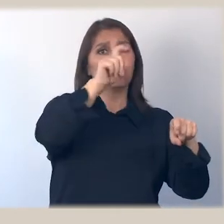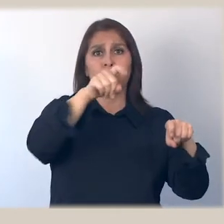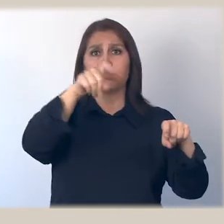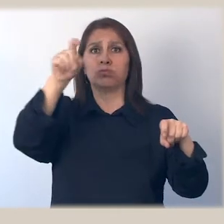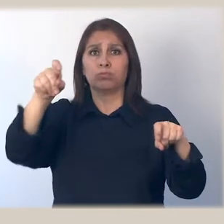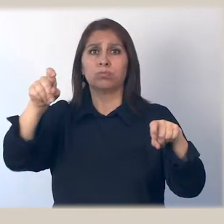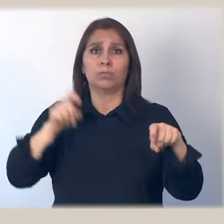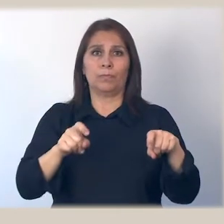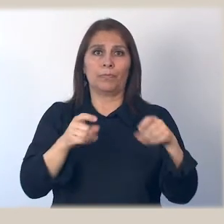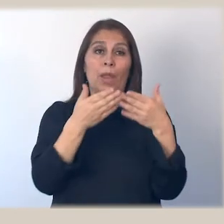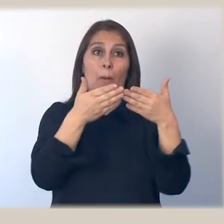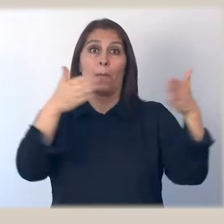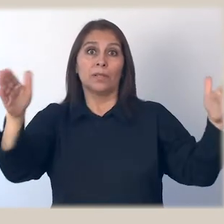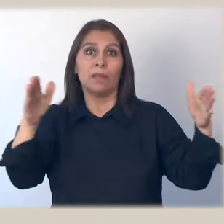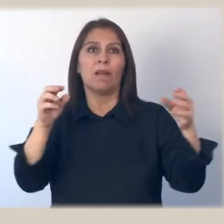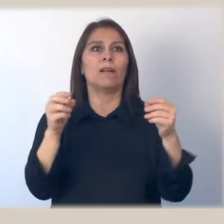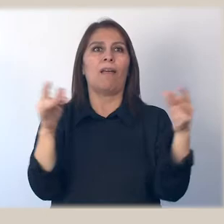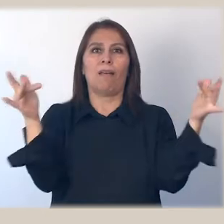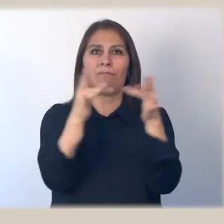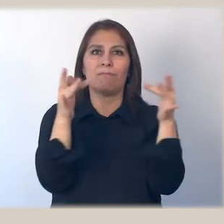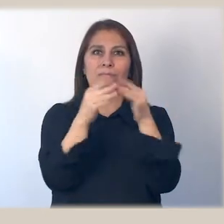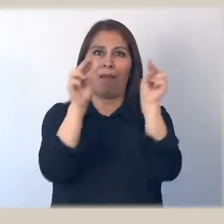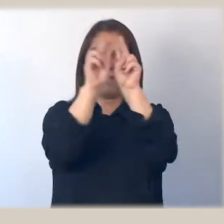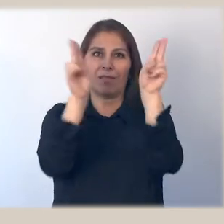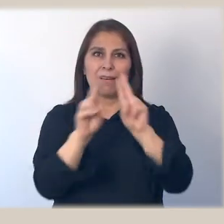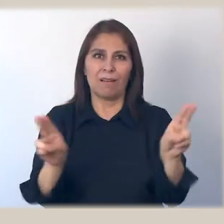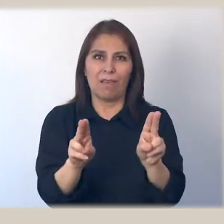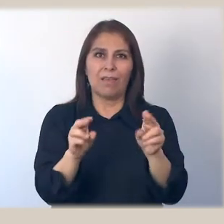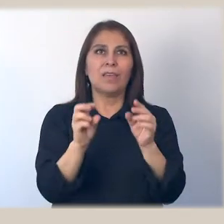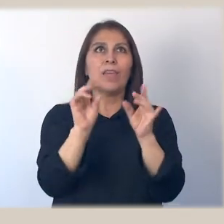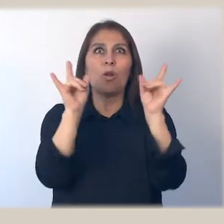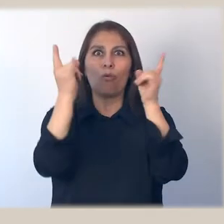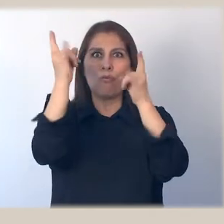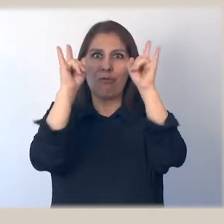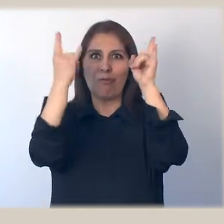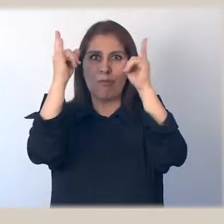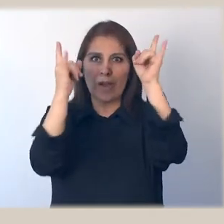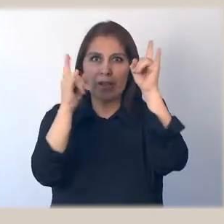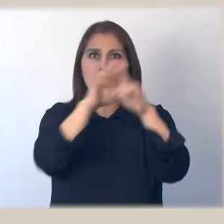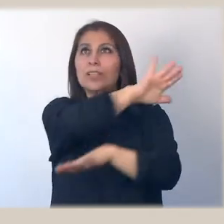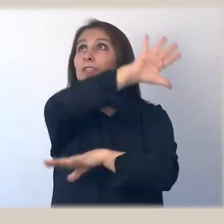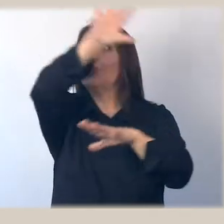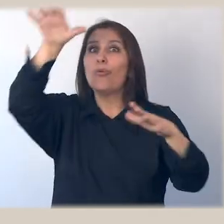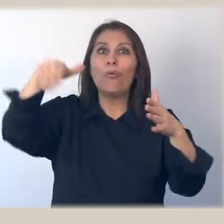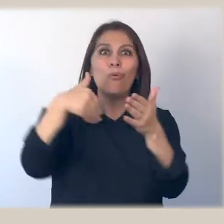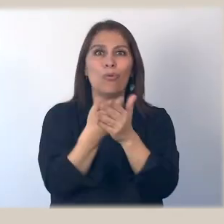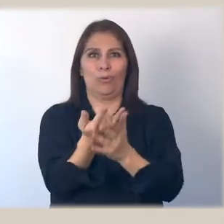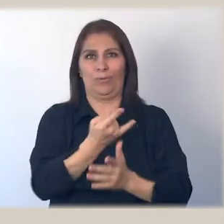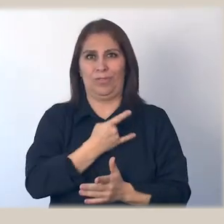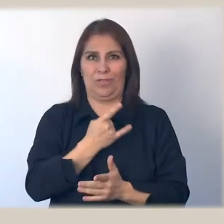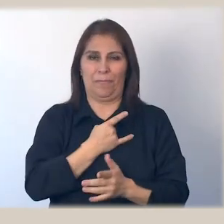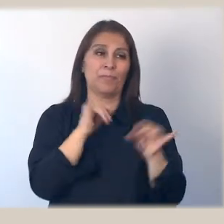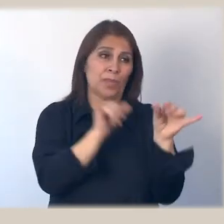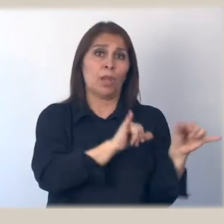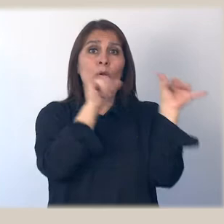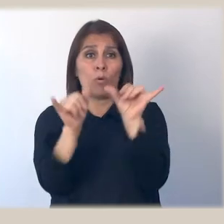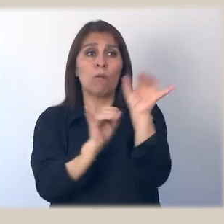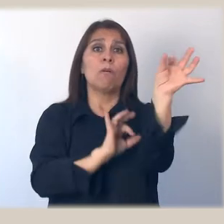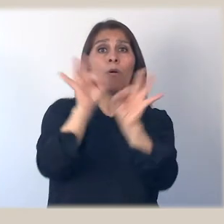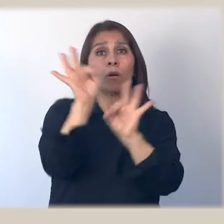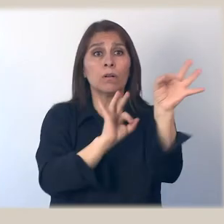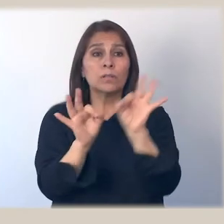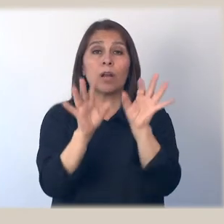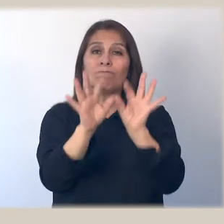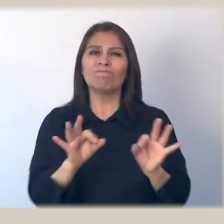Seguir aumentando el ancho de banda y la conectividad Wi-Fi para todas las instalaciones y estamentos de la universidad, así como